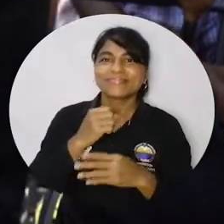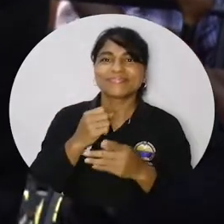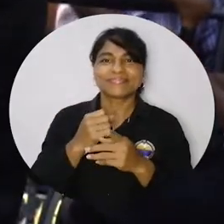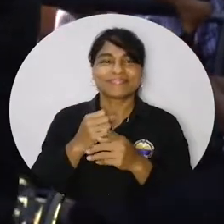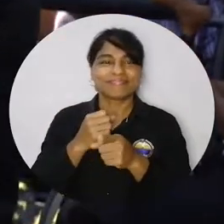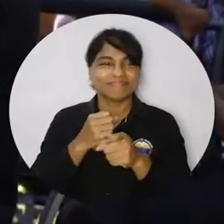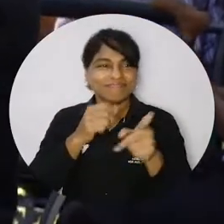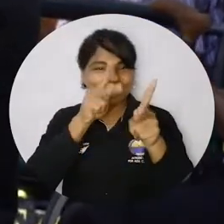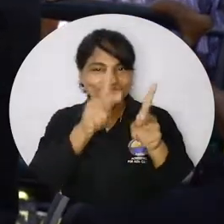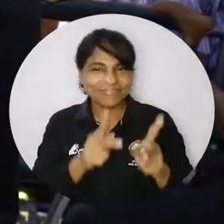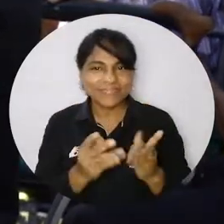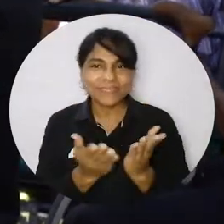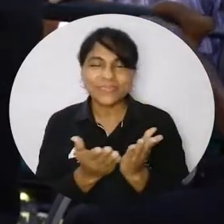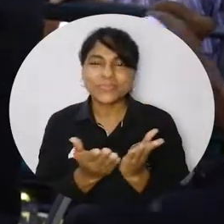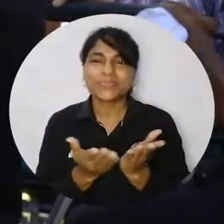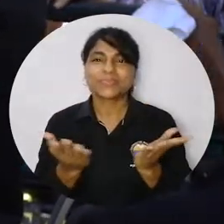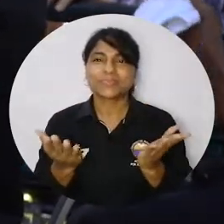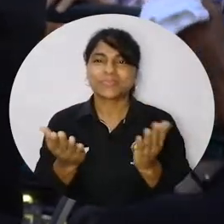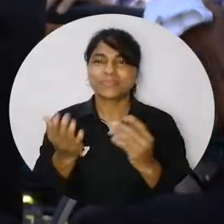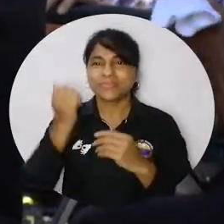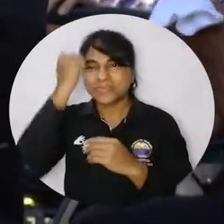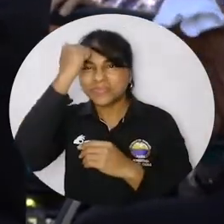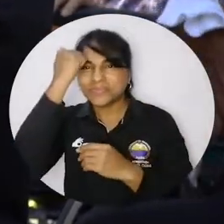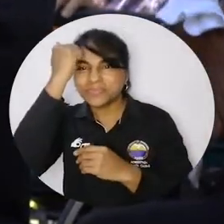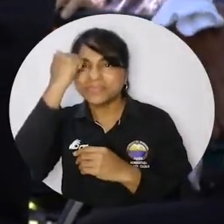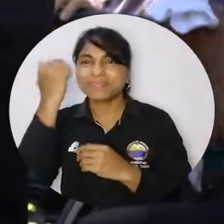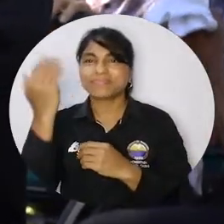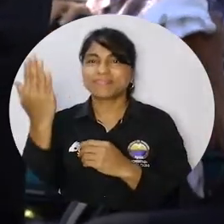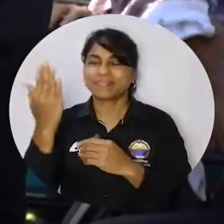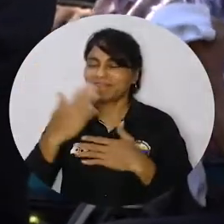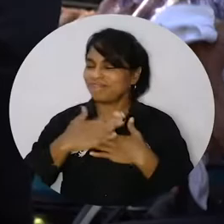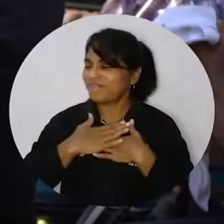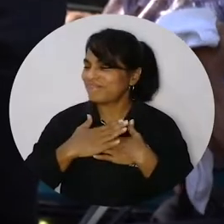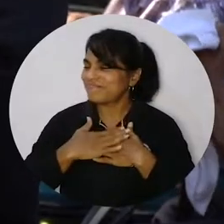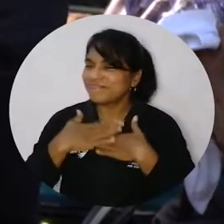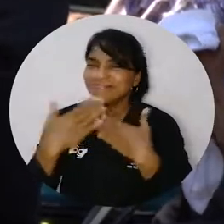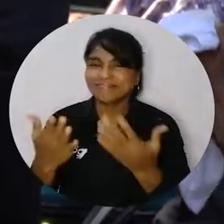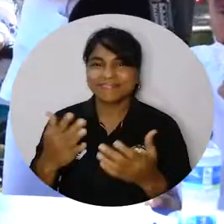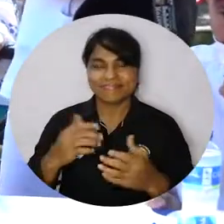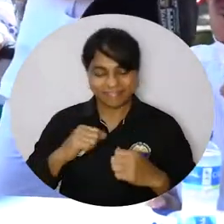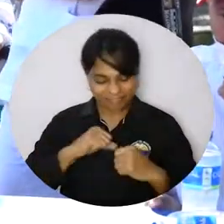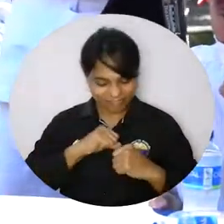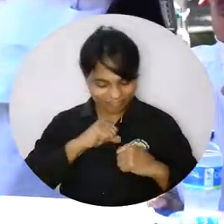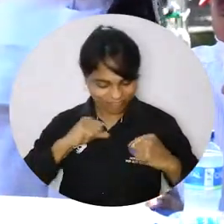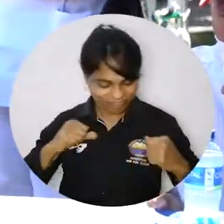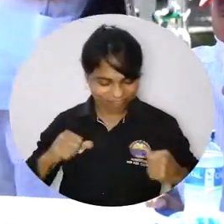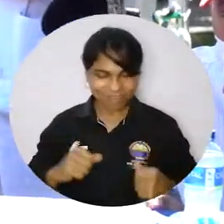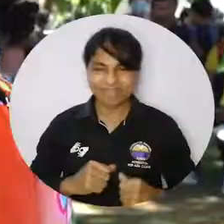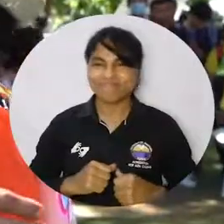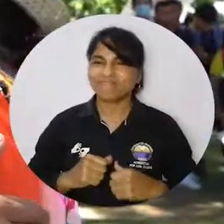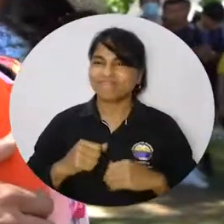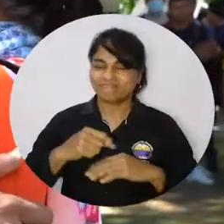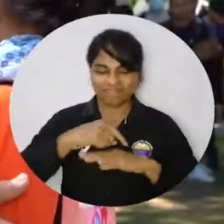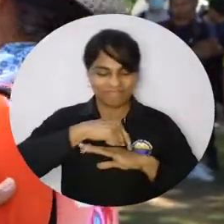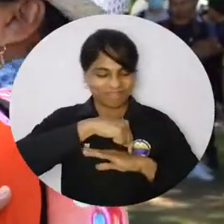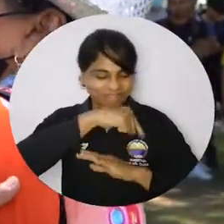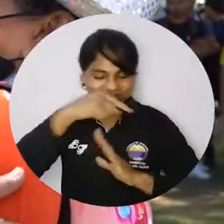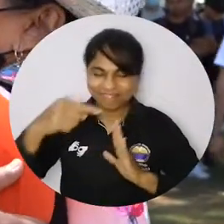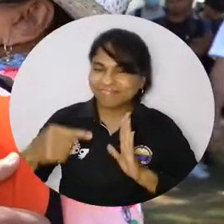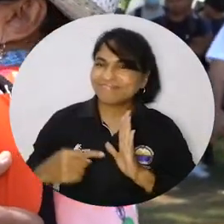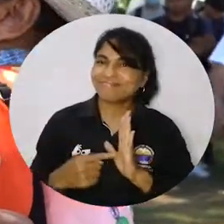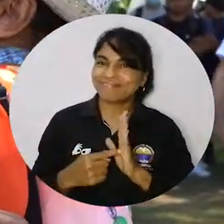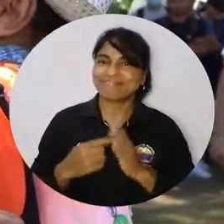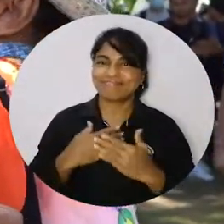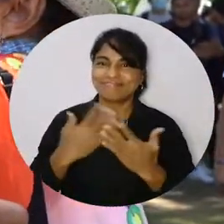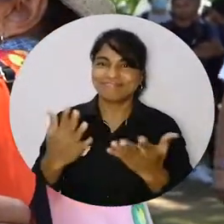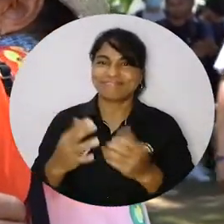Vera Salazar y sus estudiantes y profesores. Les felicito de corazón con todo mi